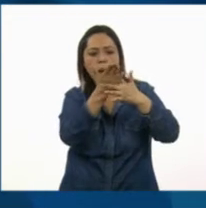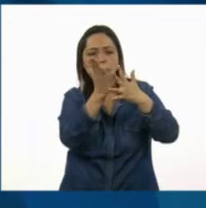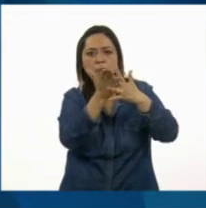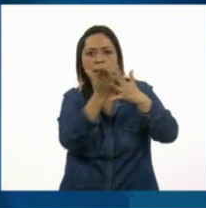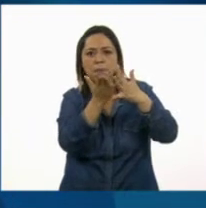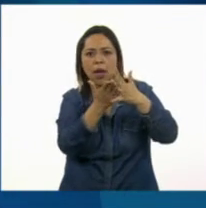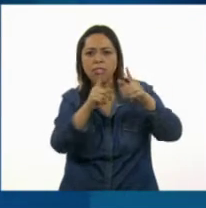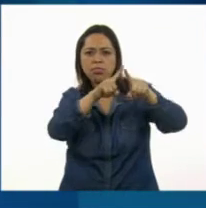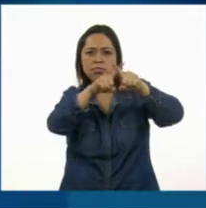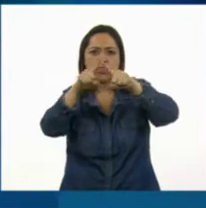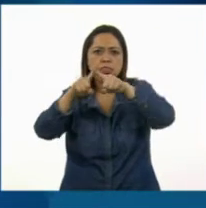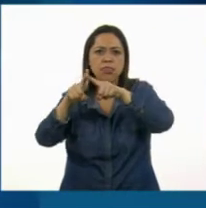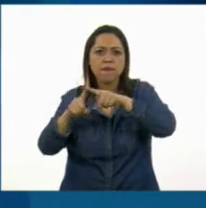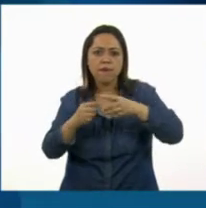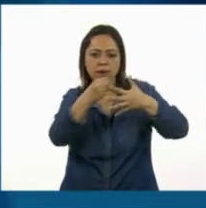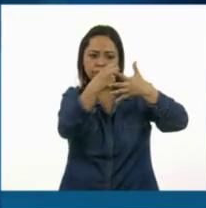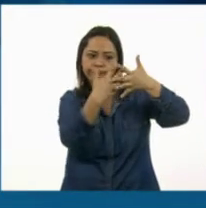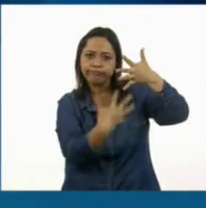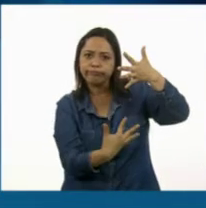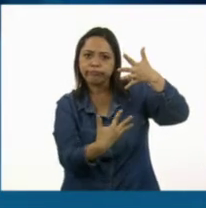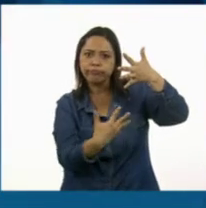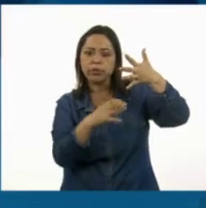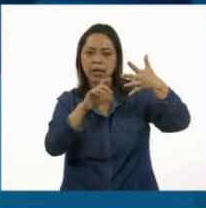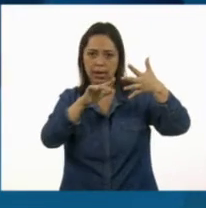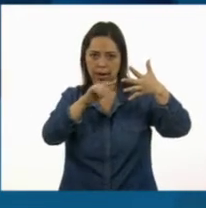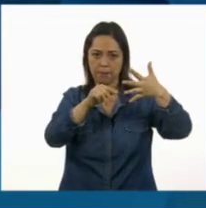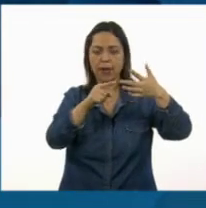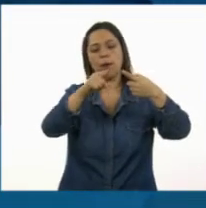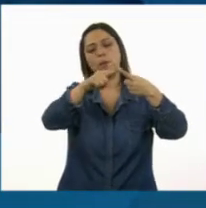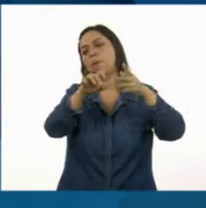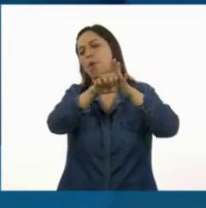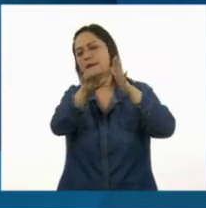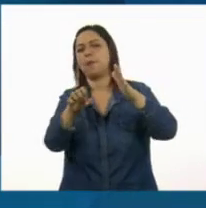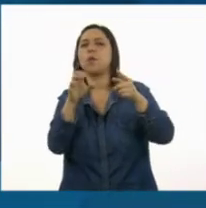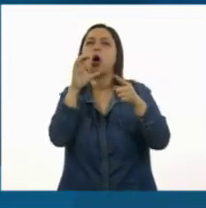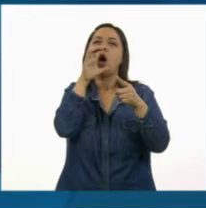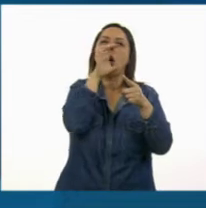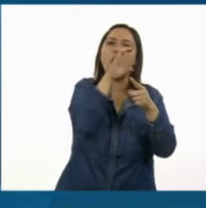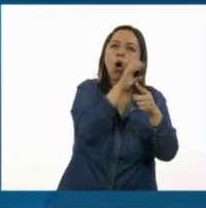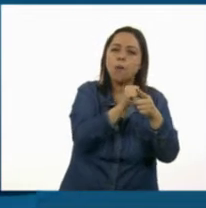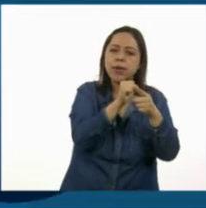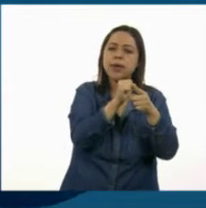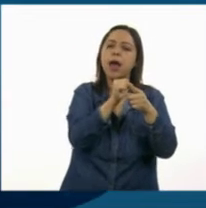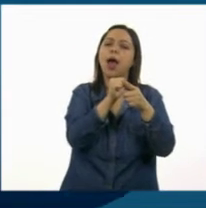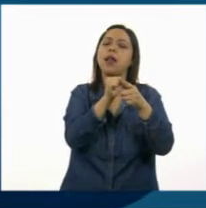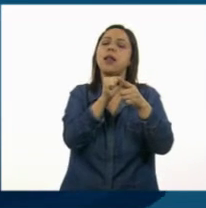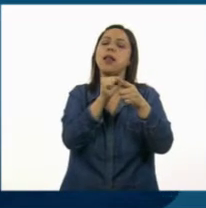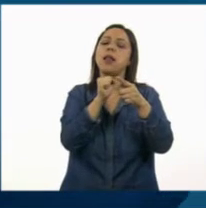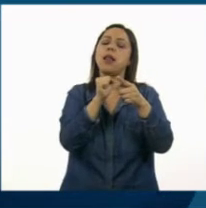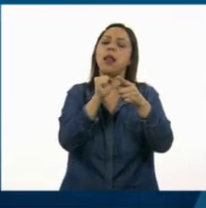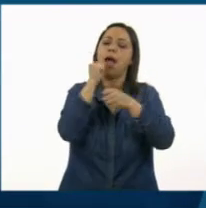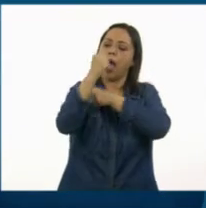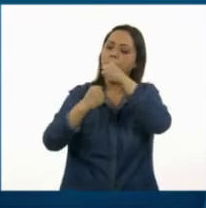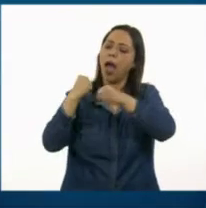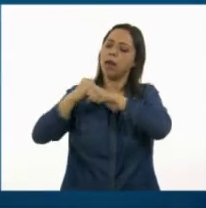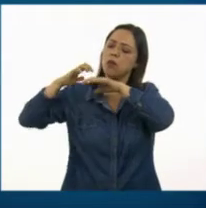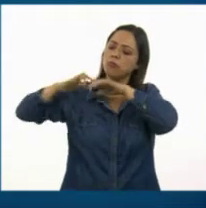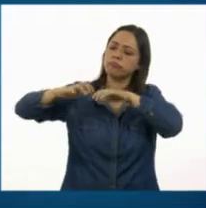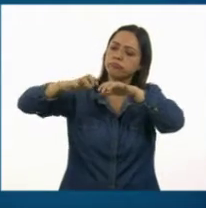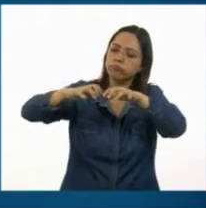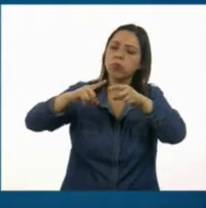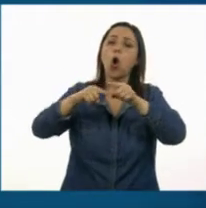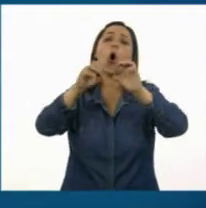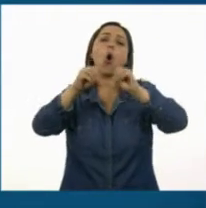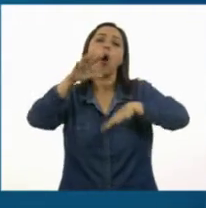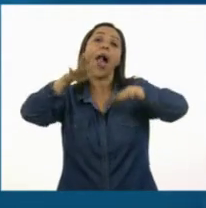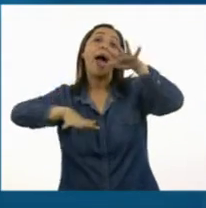climas. Acuérdense lo que vimos en el video. Tropical, con lluvias todo el año. Tropical, con lluvias estacionales.